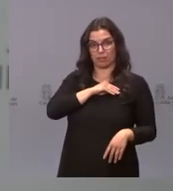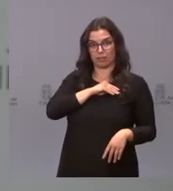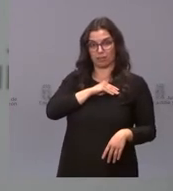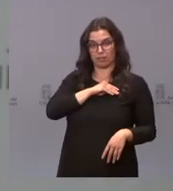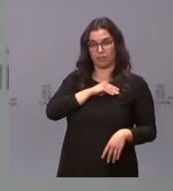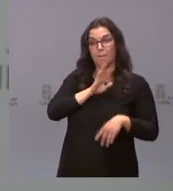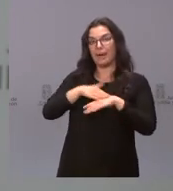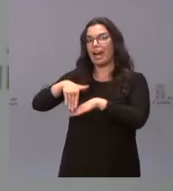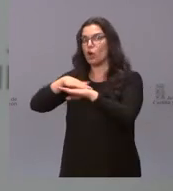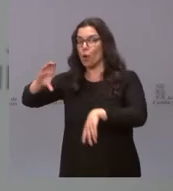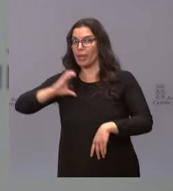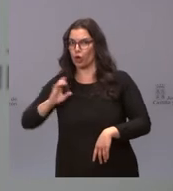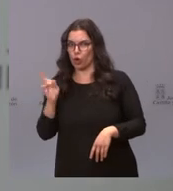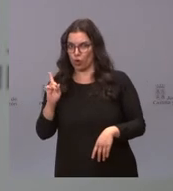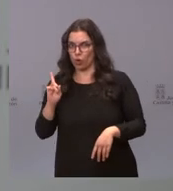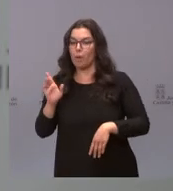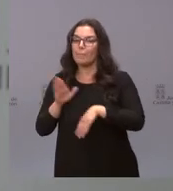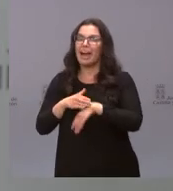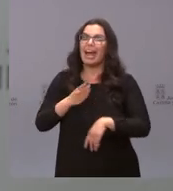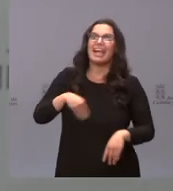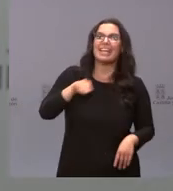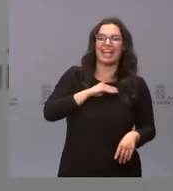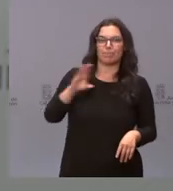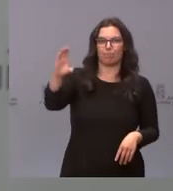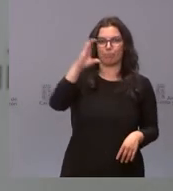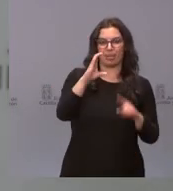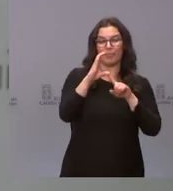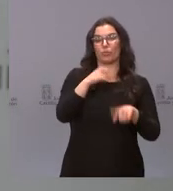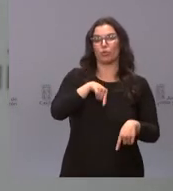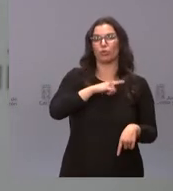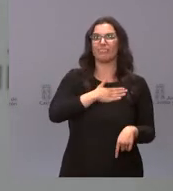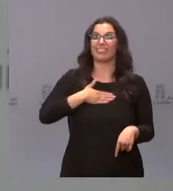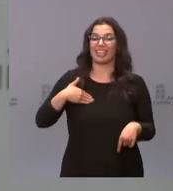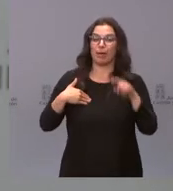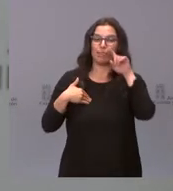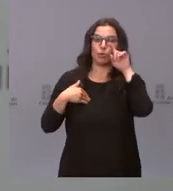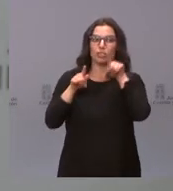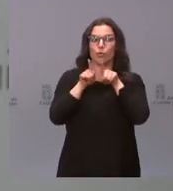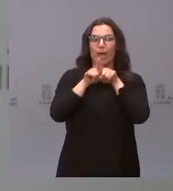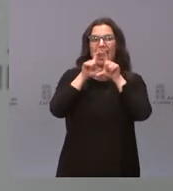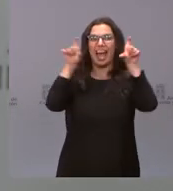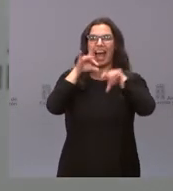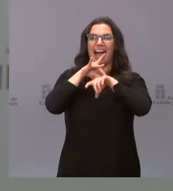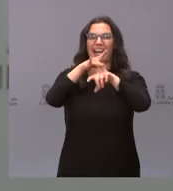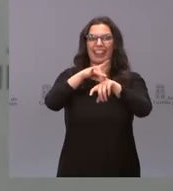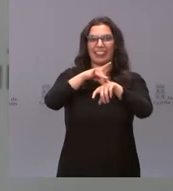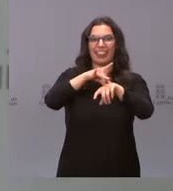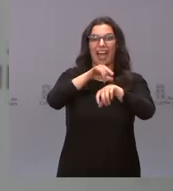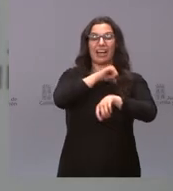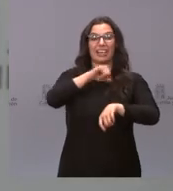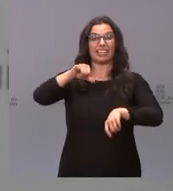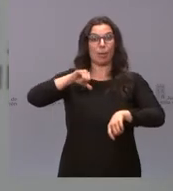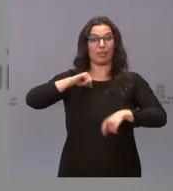nos hubiera gustado que hubiera habido una agencia que hubiera gestionado de manera independiente y